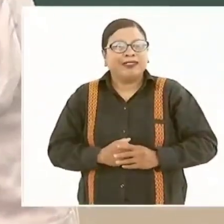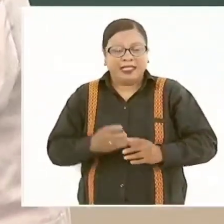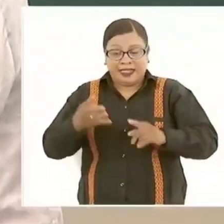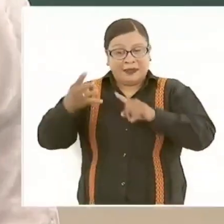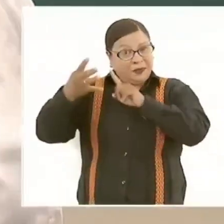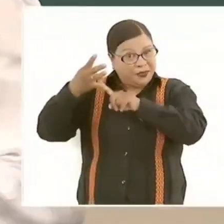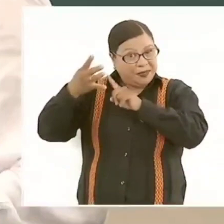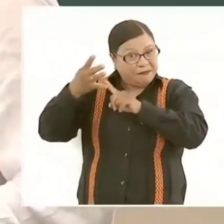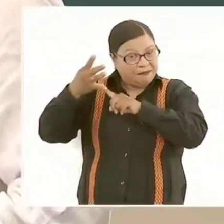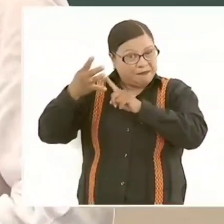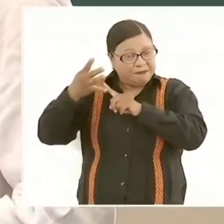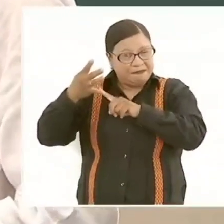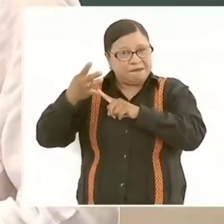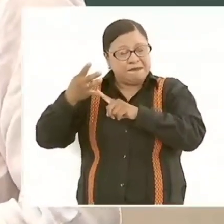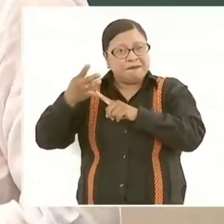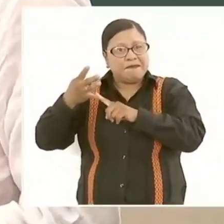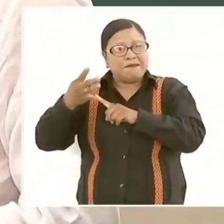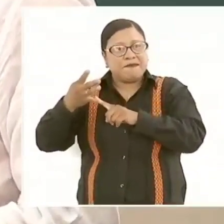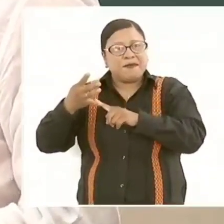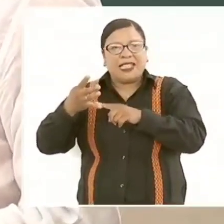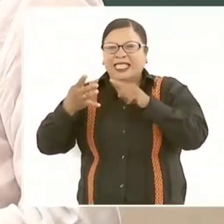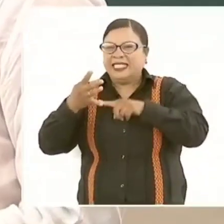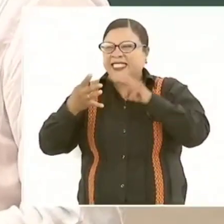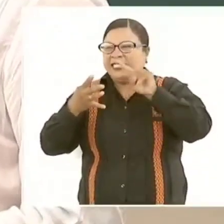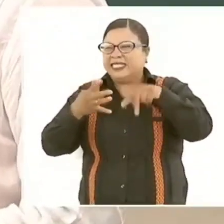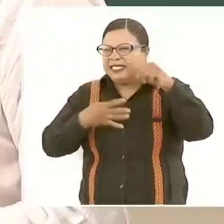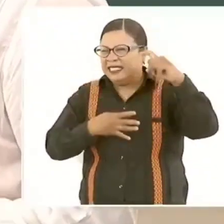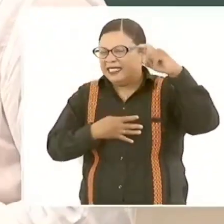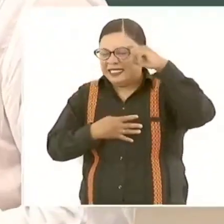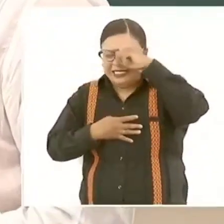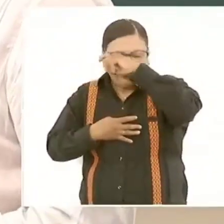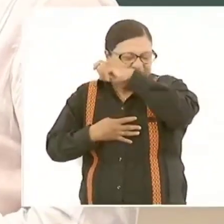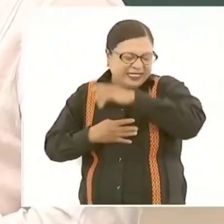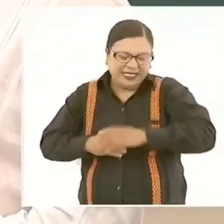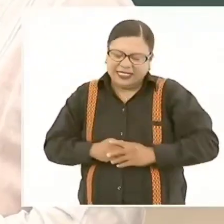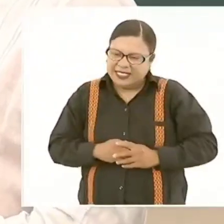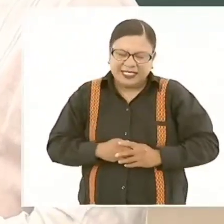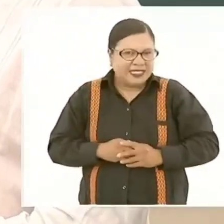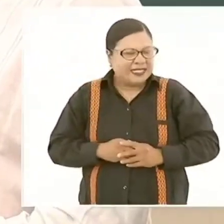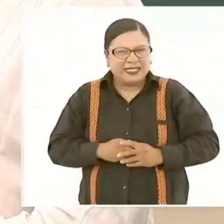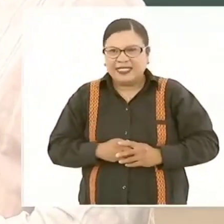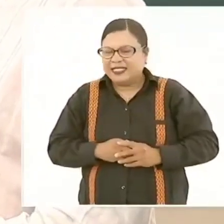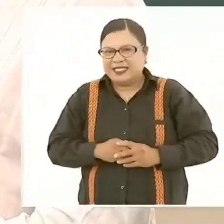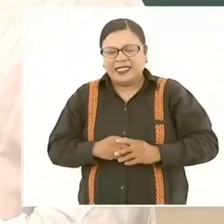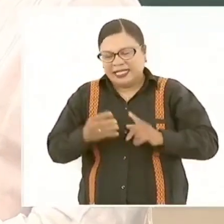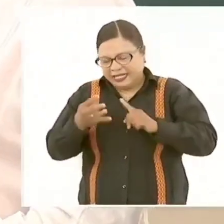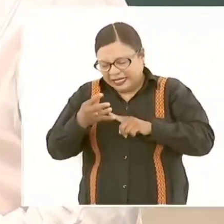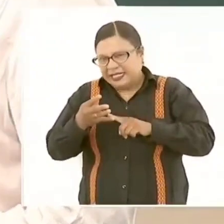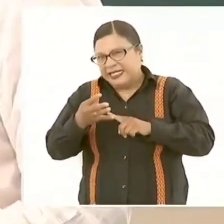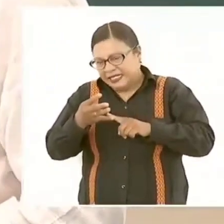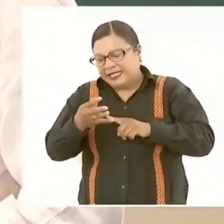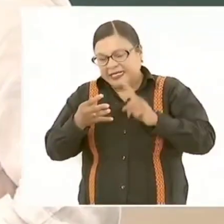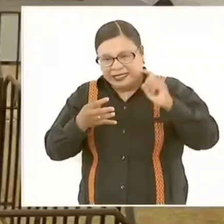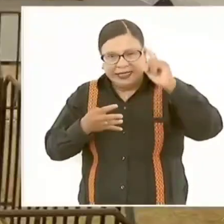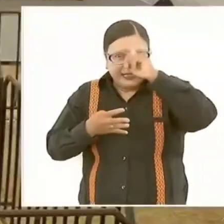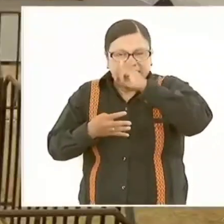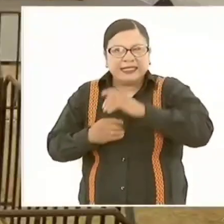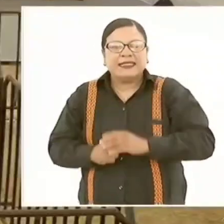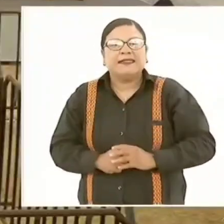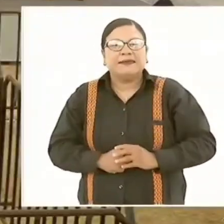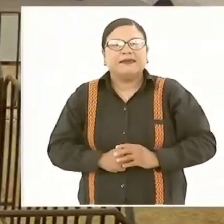4, que es el más difícil, o era el más difícil, los